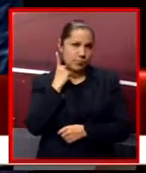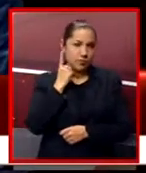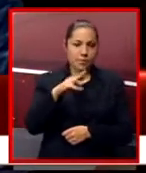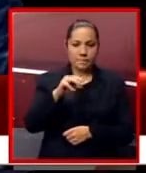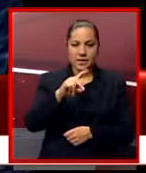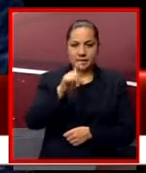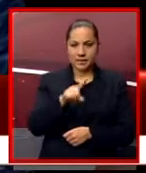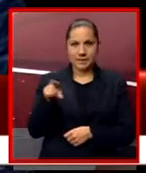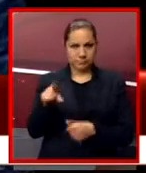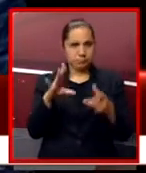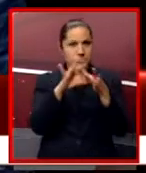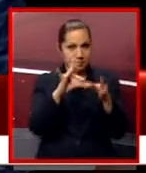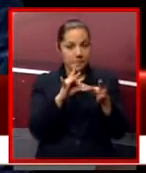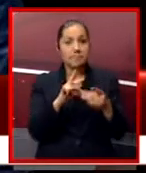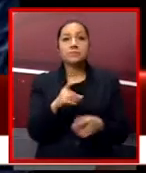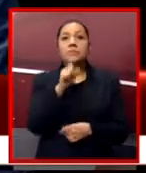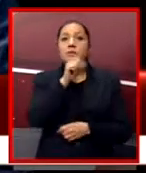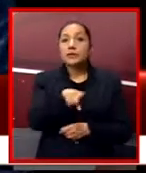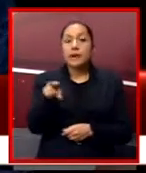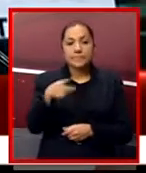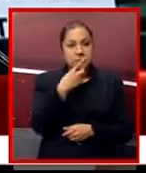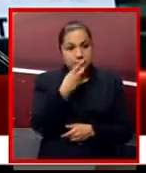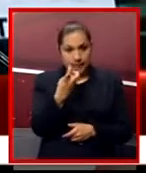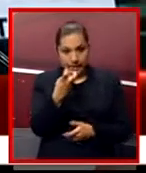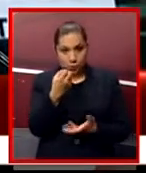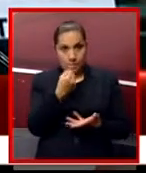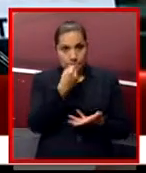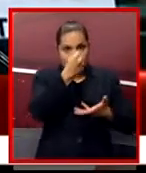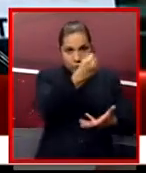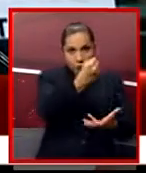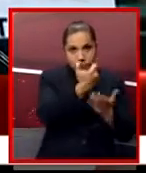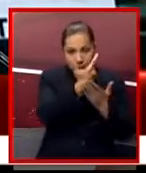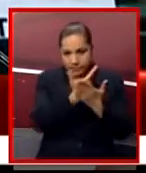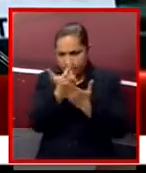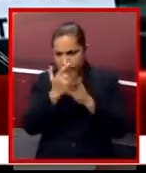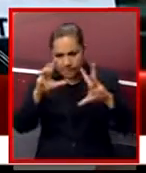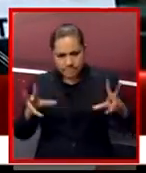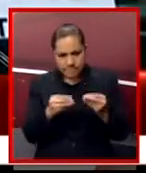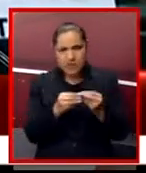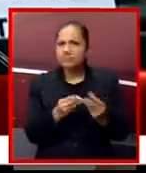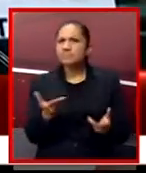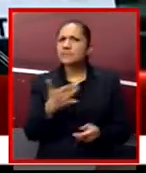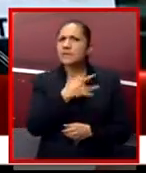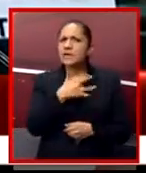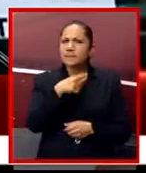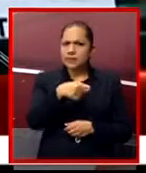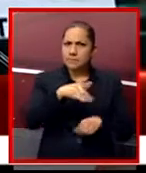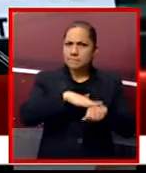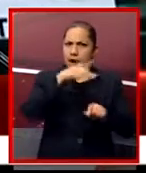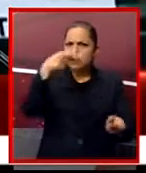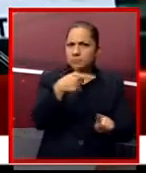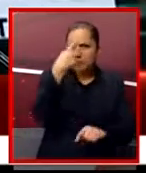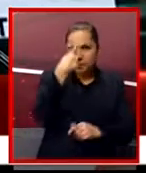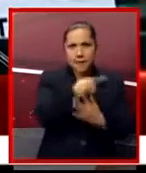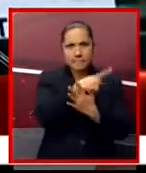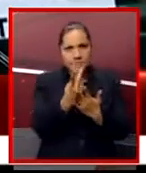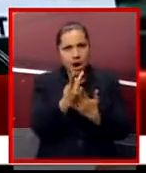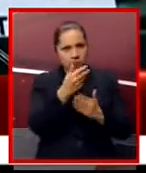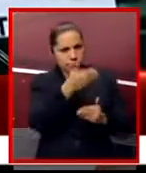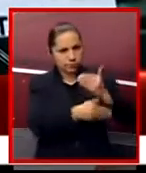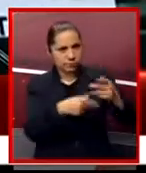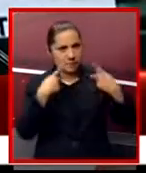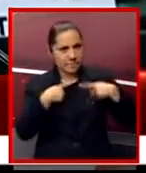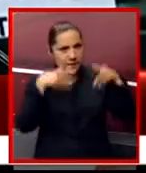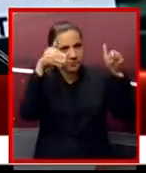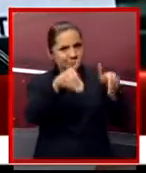Méndez. Explicó además que el análisis del presupuesto no termina pronunciándose por generar políticas públicas, por lo que hizo un llamado a poner atención al